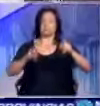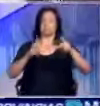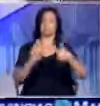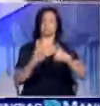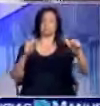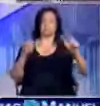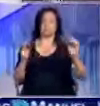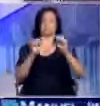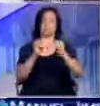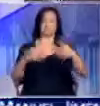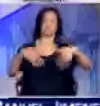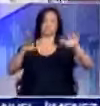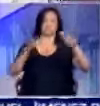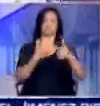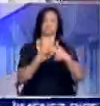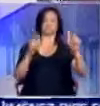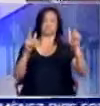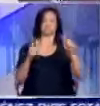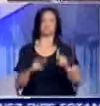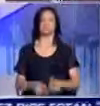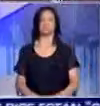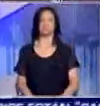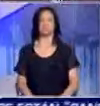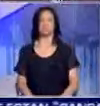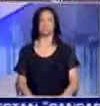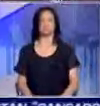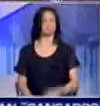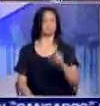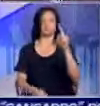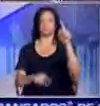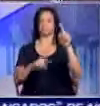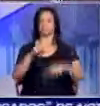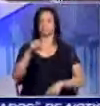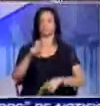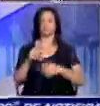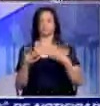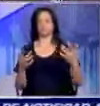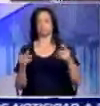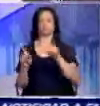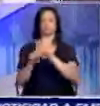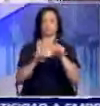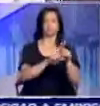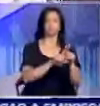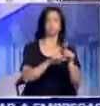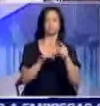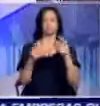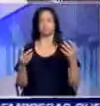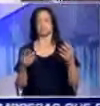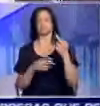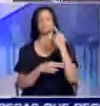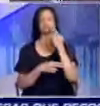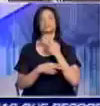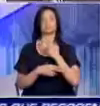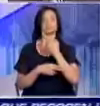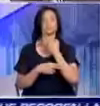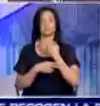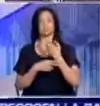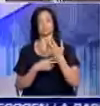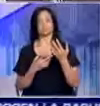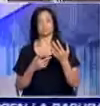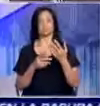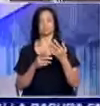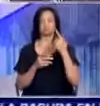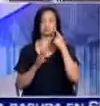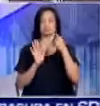eh a manga por hombro no puede ser y lo mismo lo de los restaurantes que vimos ahí